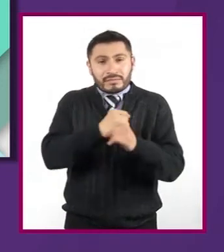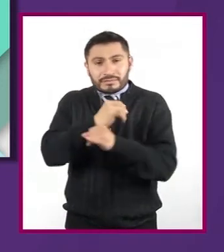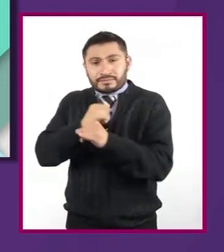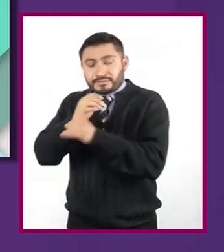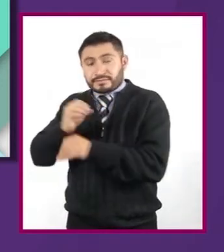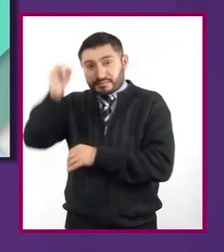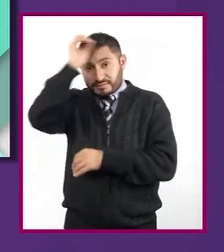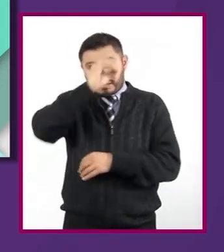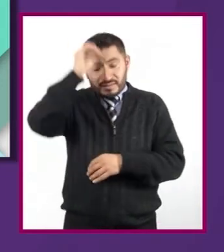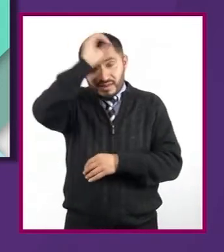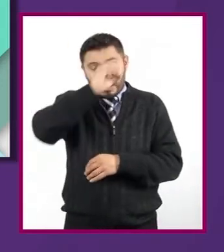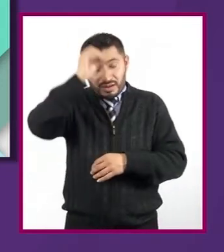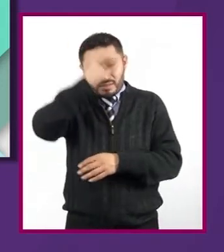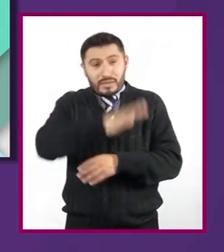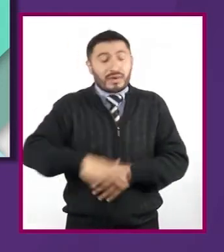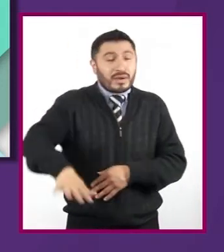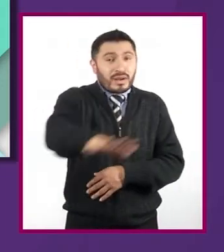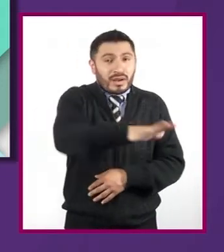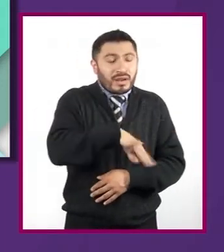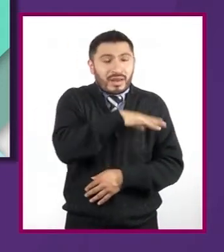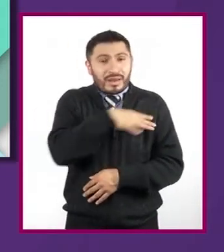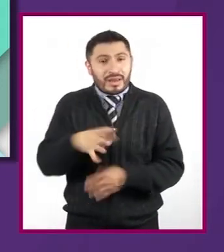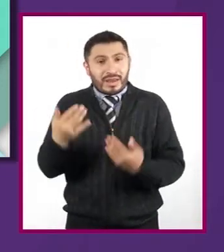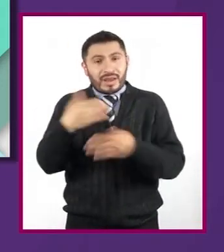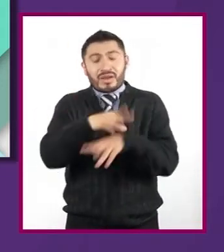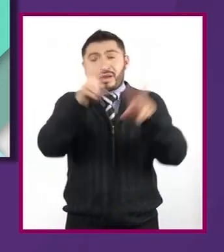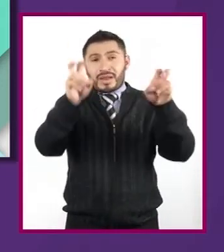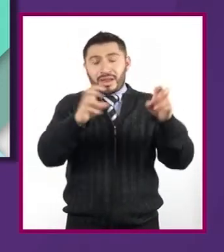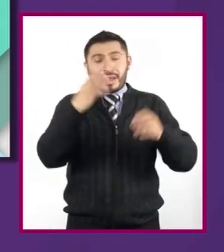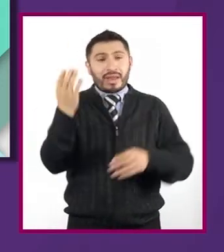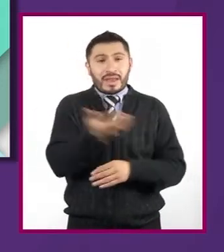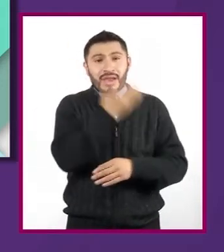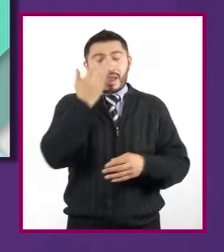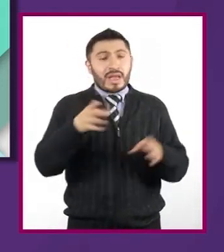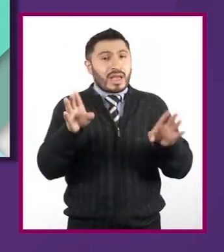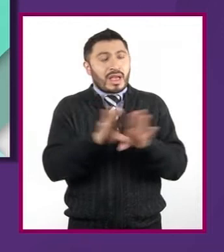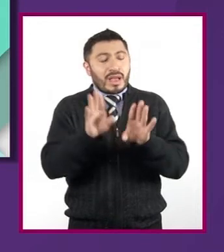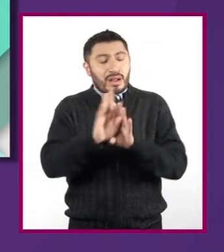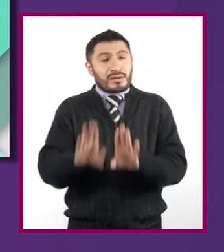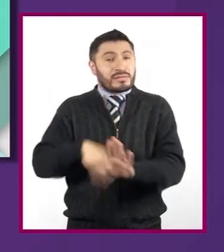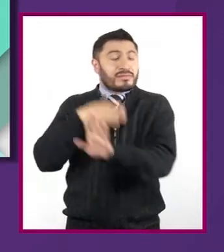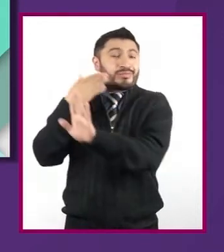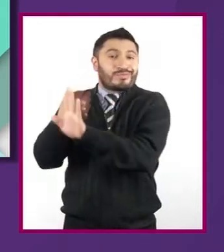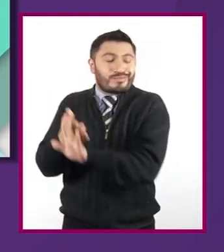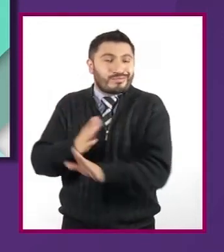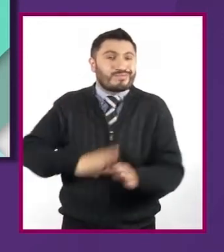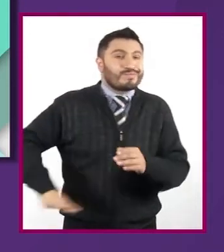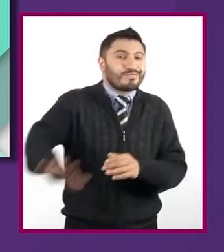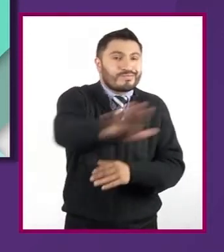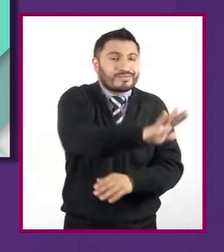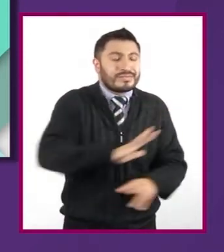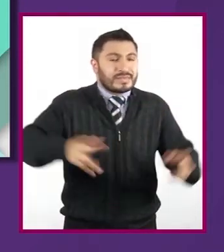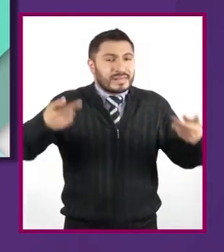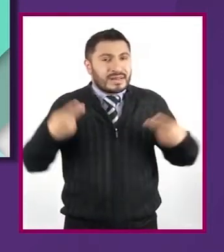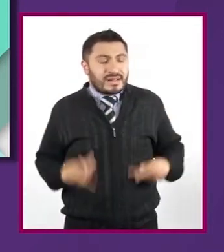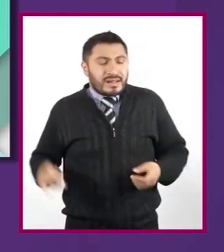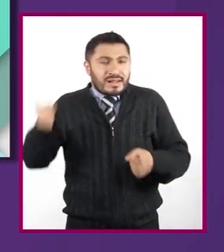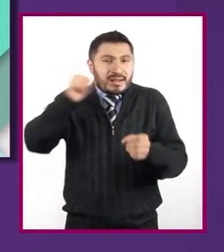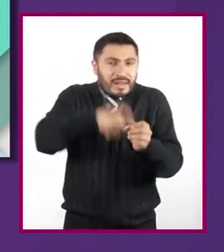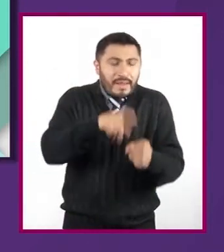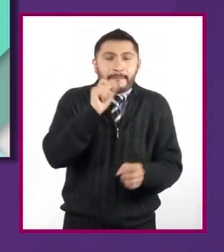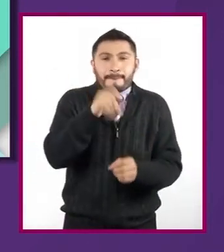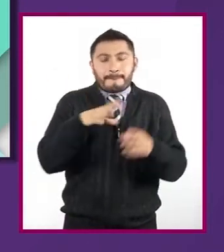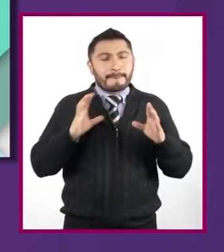una población general sobre temas comunes que suelen afectar a todos los miembros de una misma